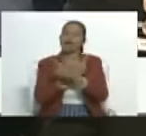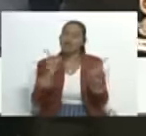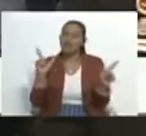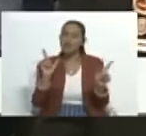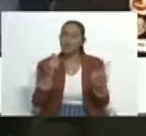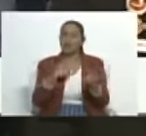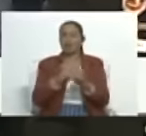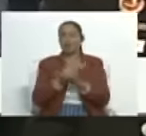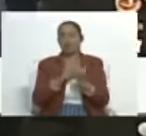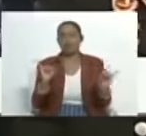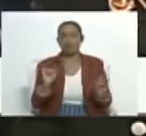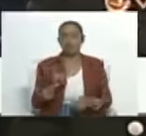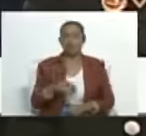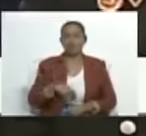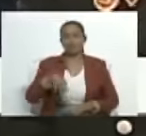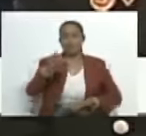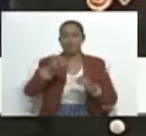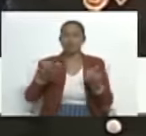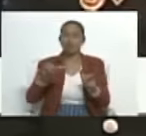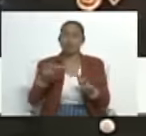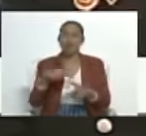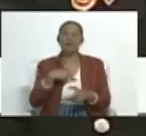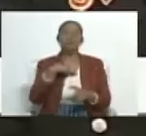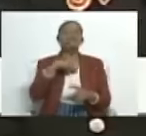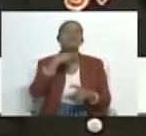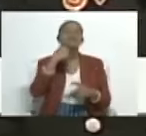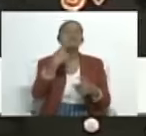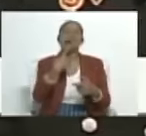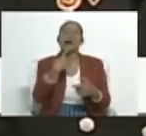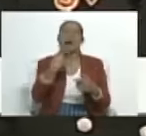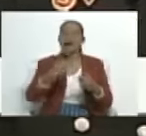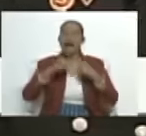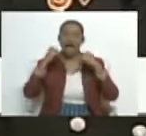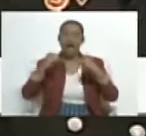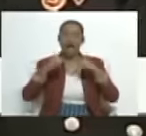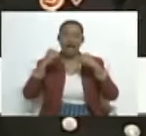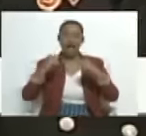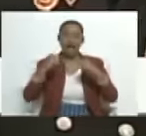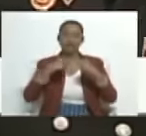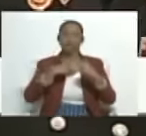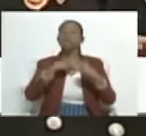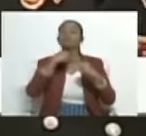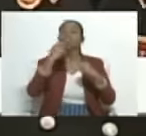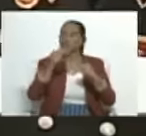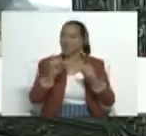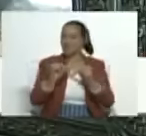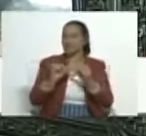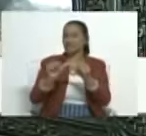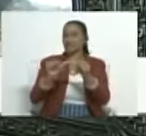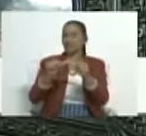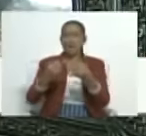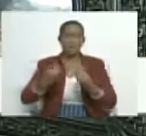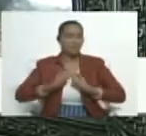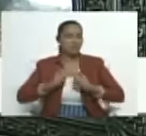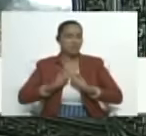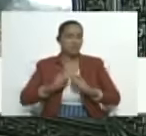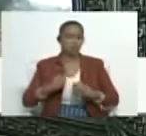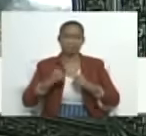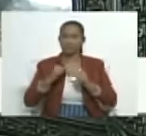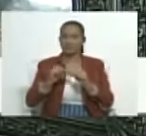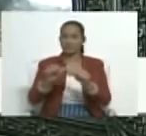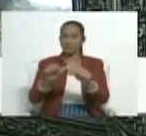Ese grito, esa chispa, está hoy más encendida que nunca Y por eso Venezuela